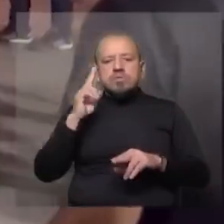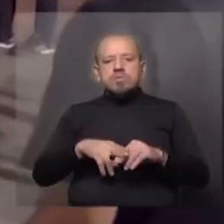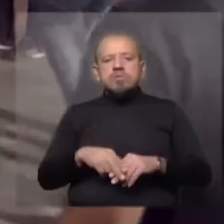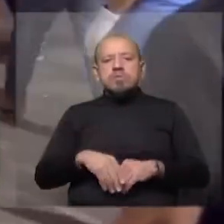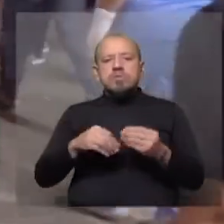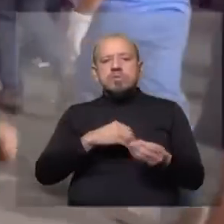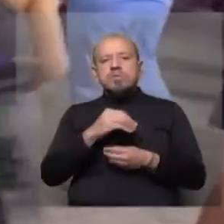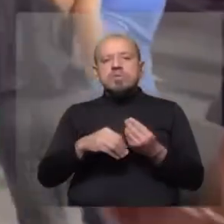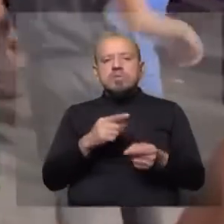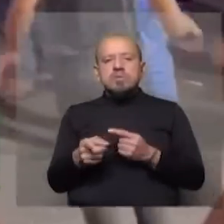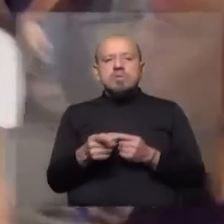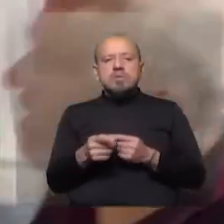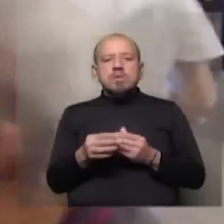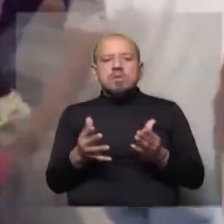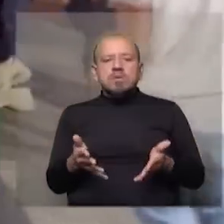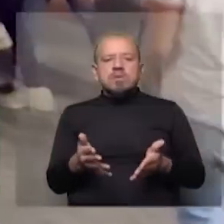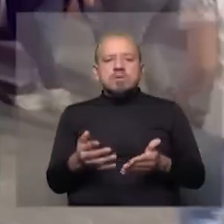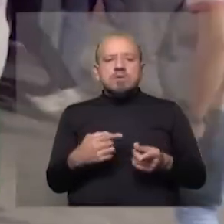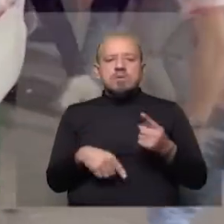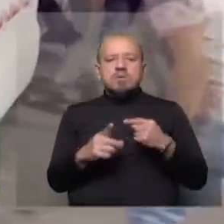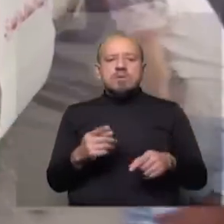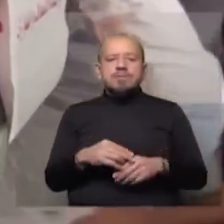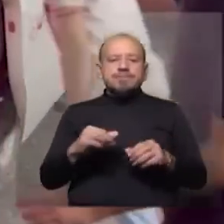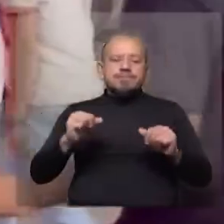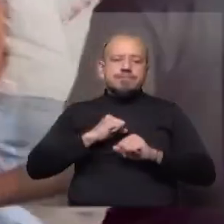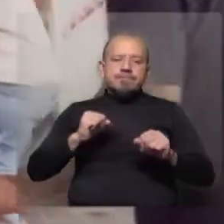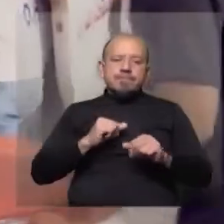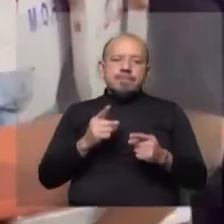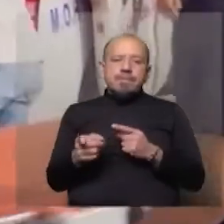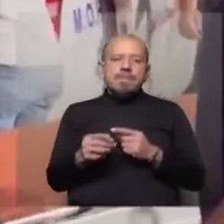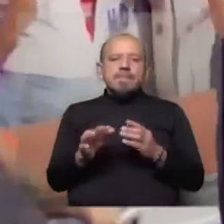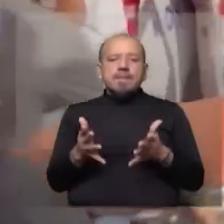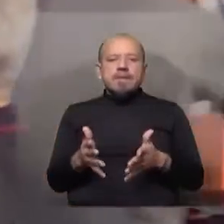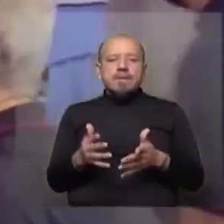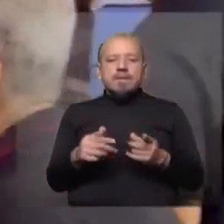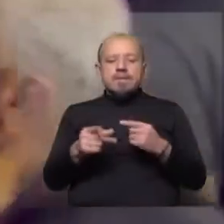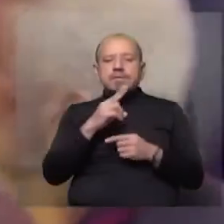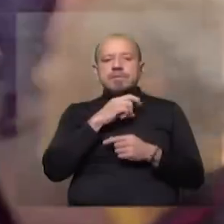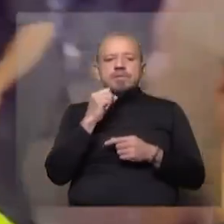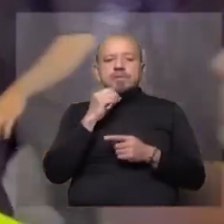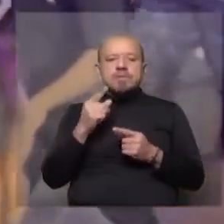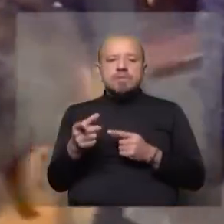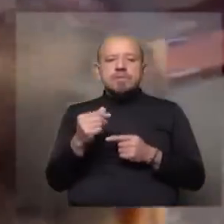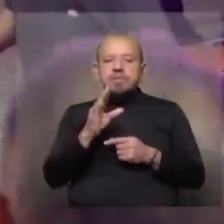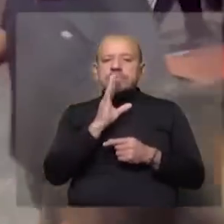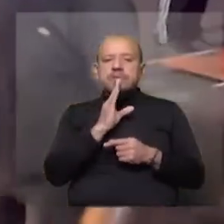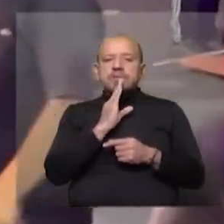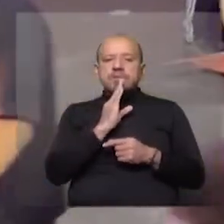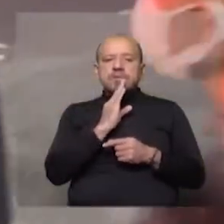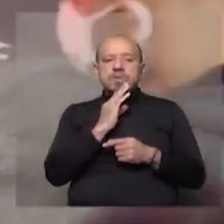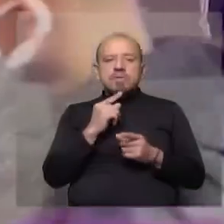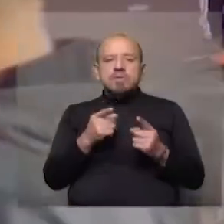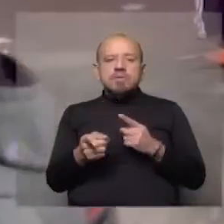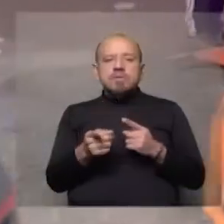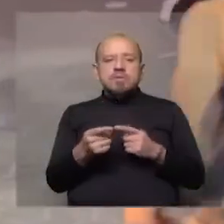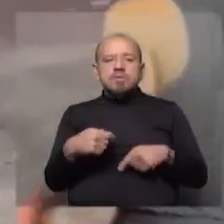familias con niños que intentaban resguardarse de los bombardeos en ese lugar pese a la versión israelí respaldada por Estados Unidos que señala